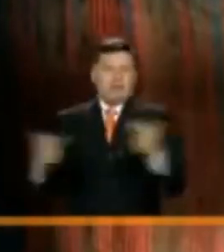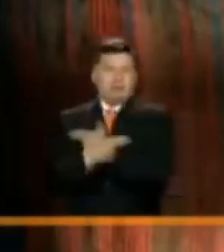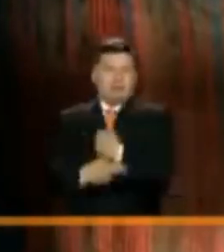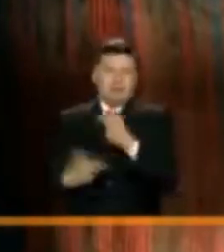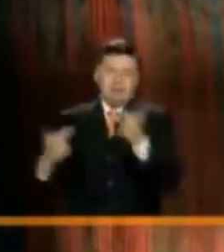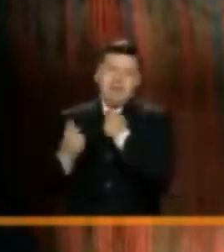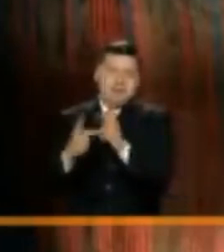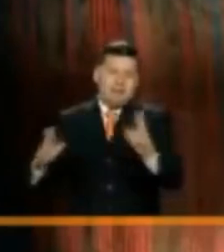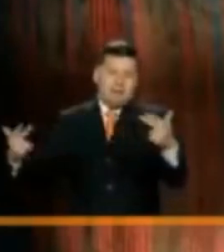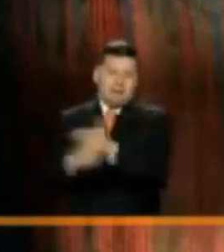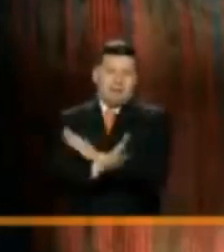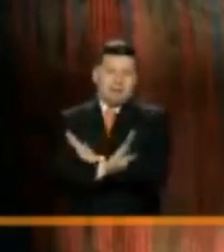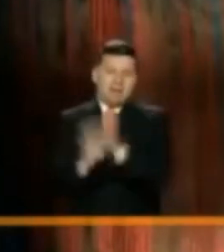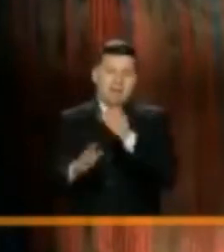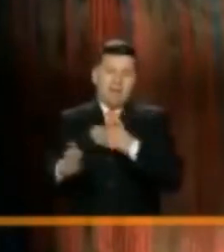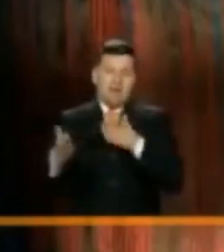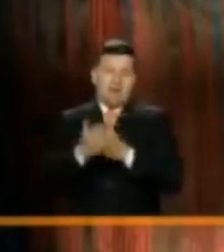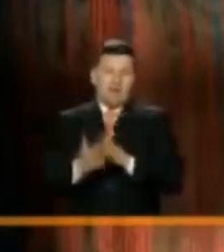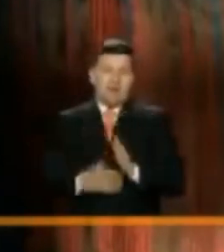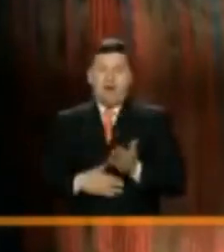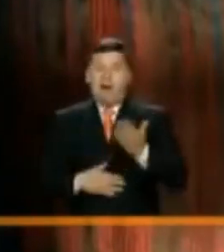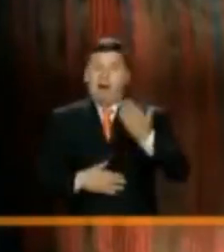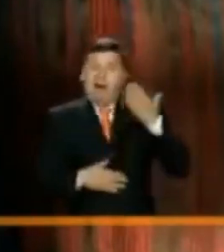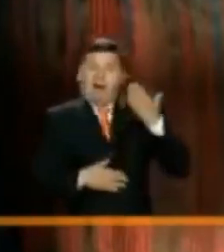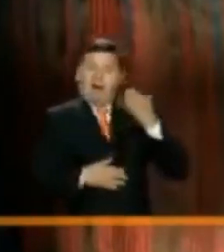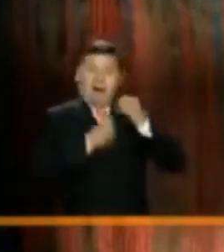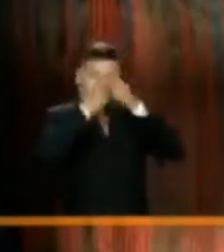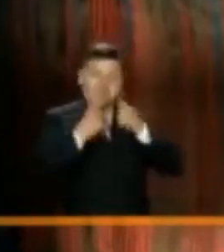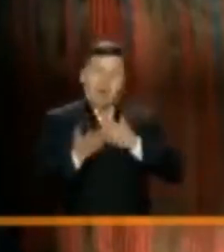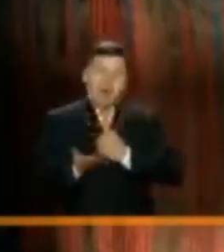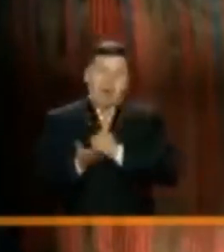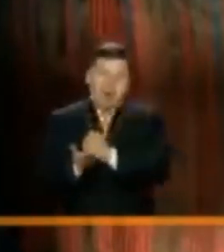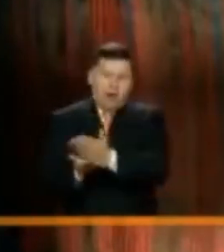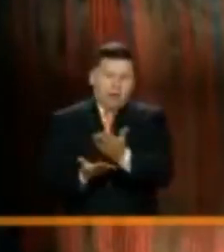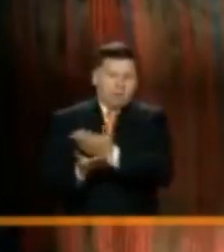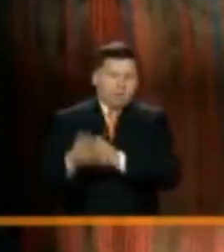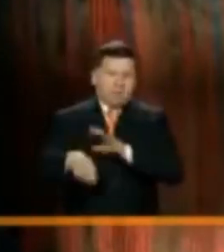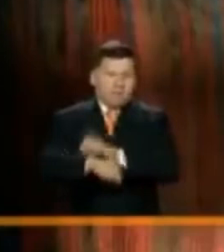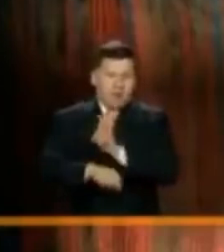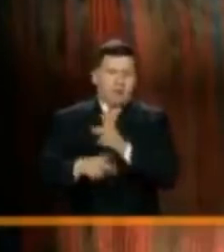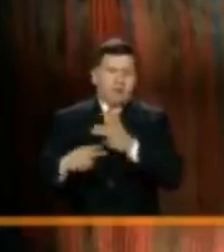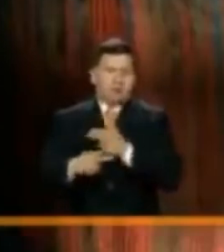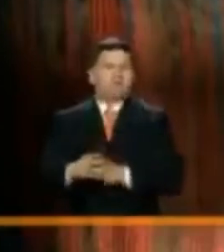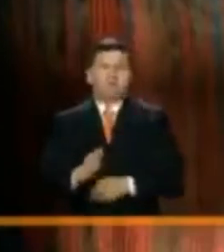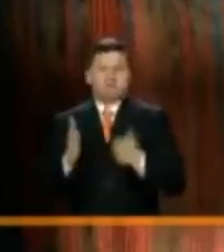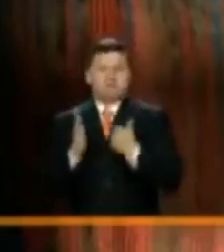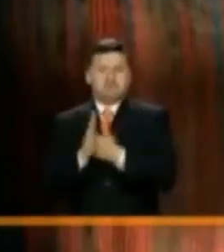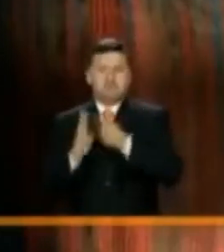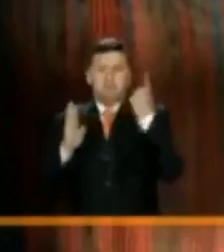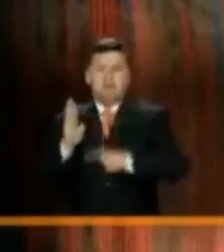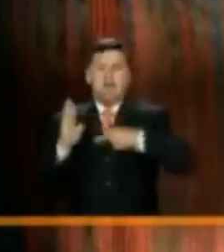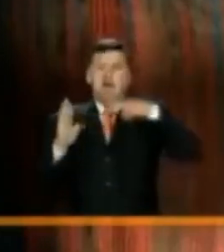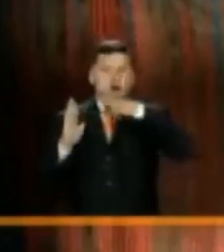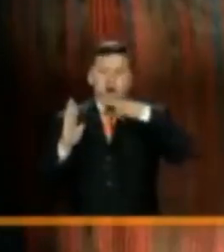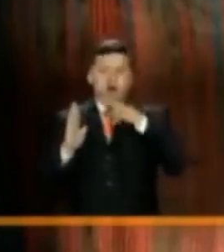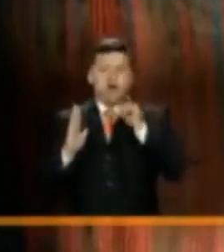de todos los beneficios otorgados a ellos en el pasado por el estado y la activación de las circulares rojas de